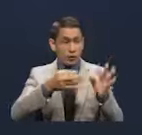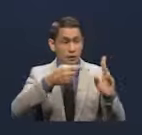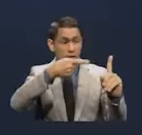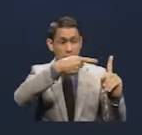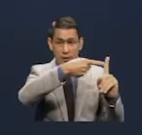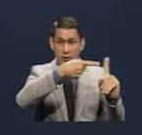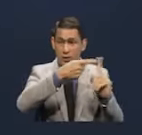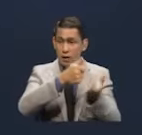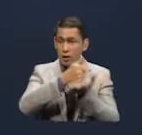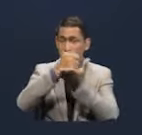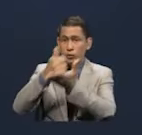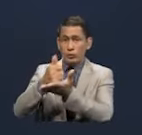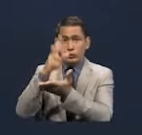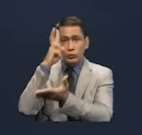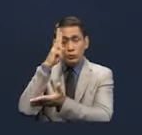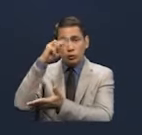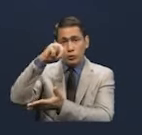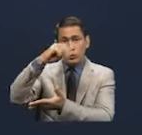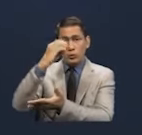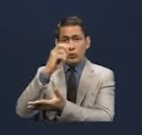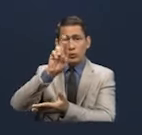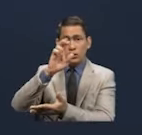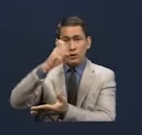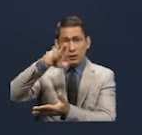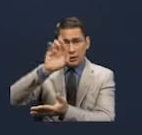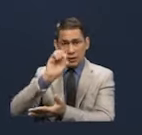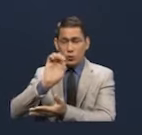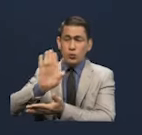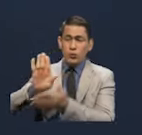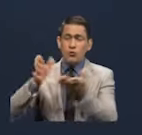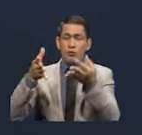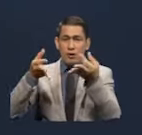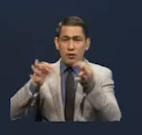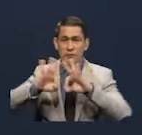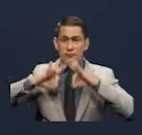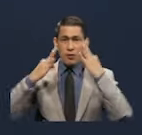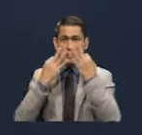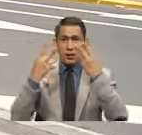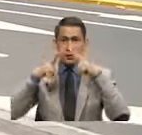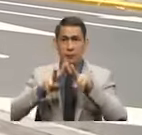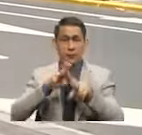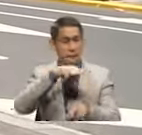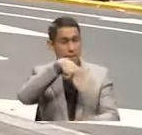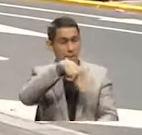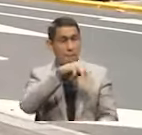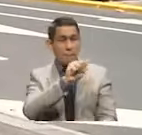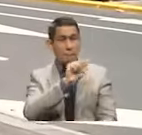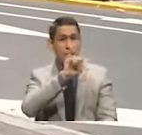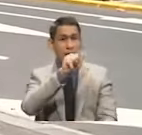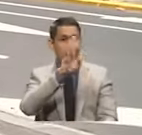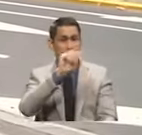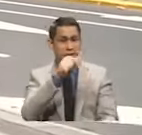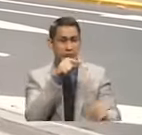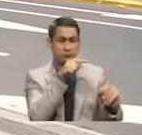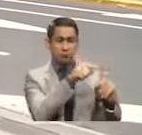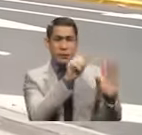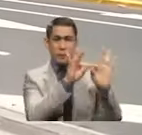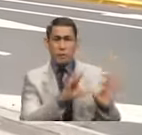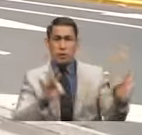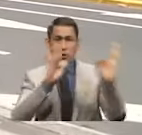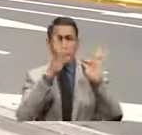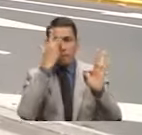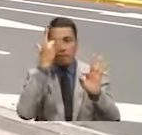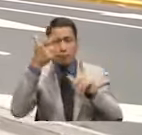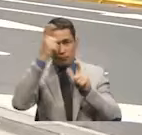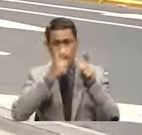fallos judiciales y de la misma manera a sus seres queridos. Mayra Salazar se convierte en pieza clave en este proceso judicial que investiga